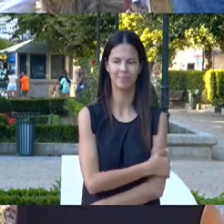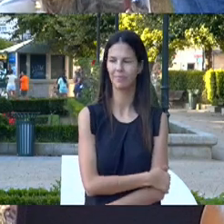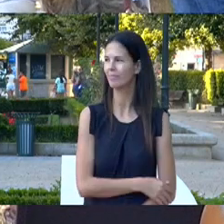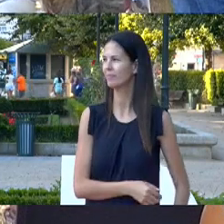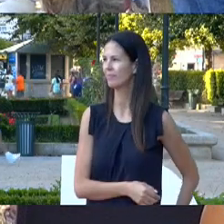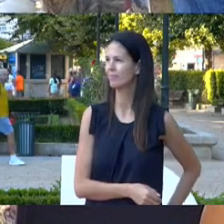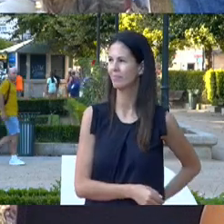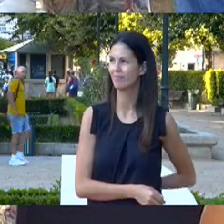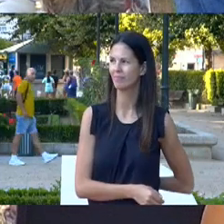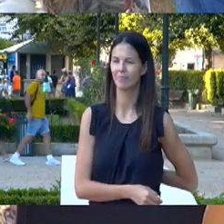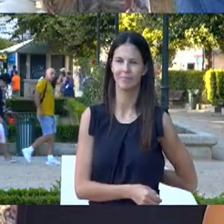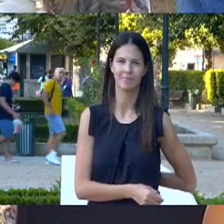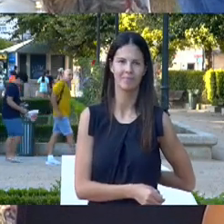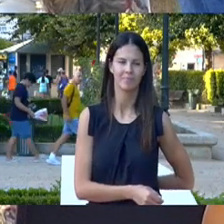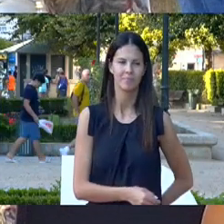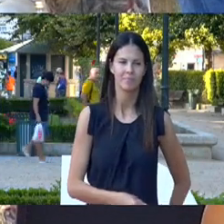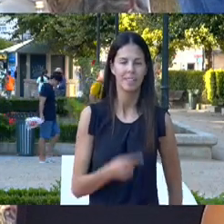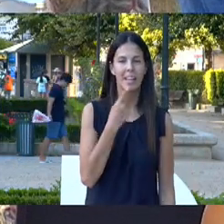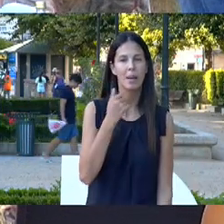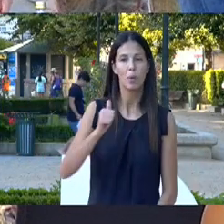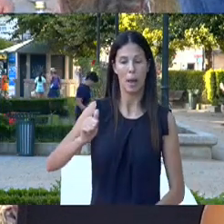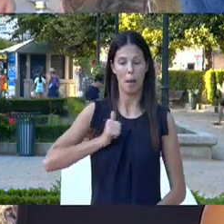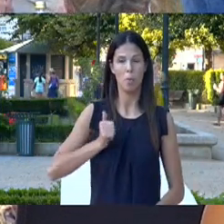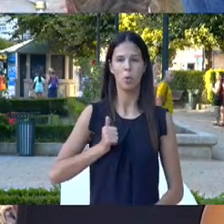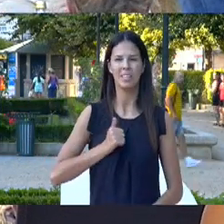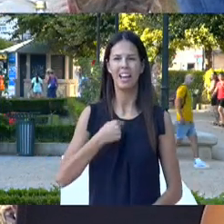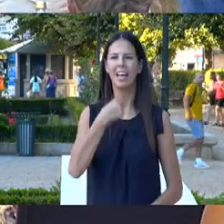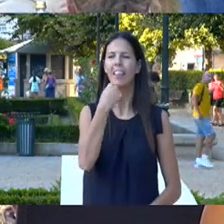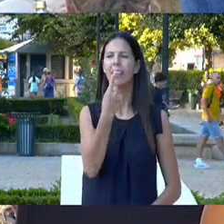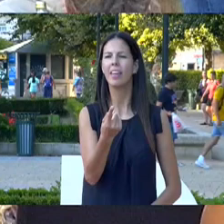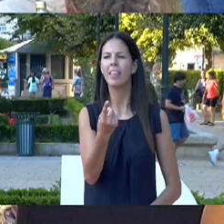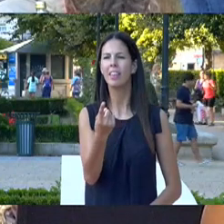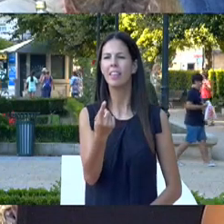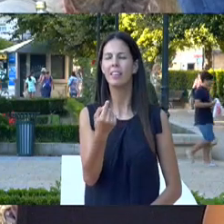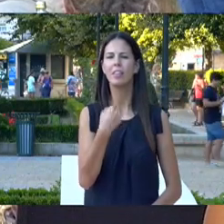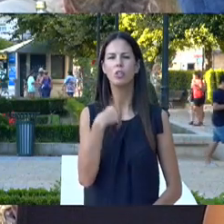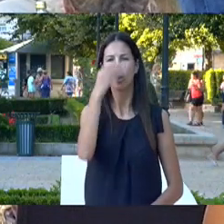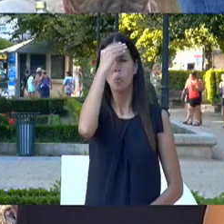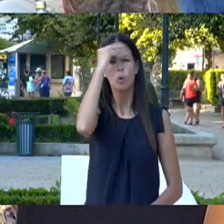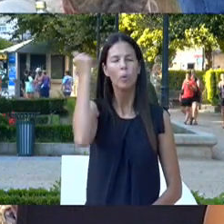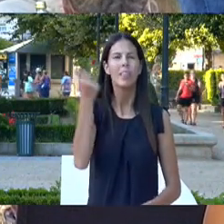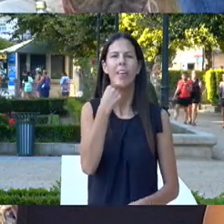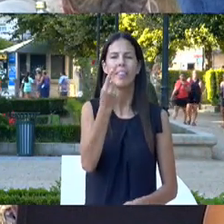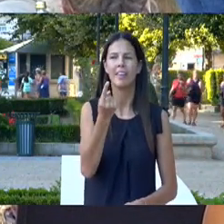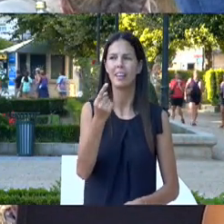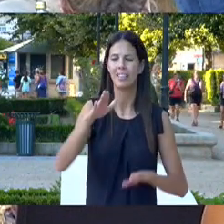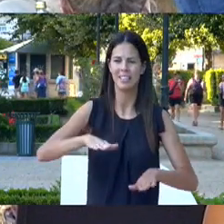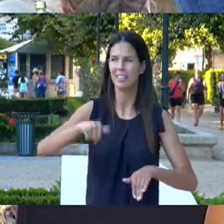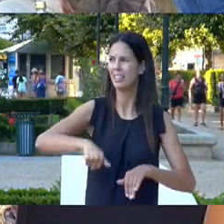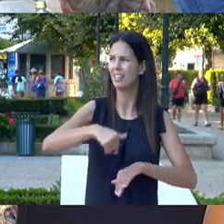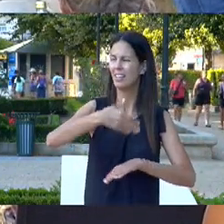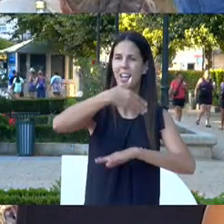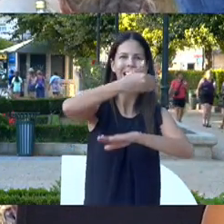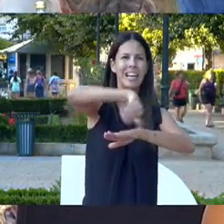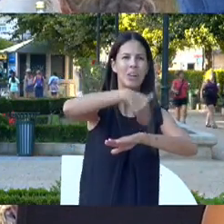Desculpade, eu vou aproveitar para comentar que me esquecín de mencionar que temos aquí a rúa de